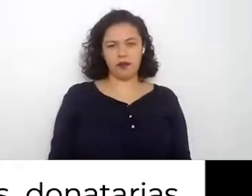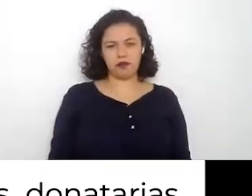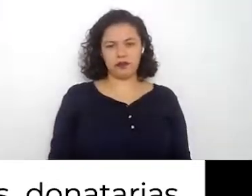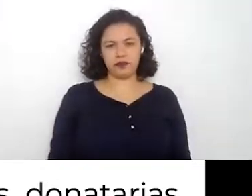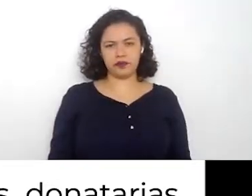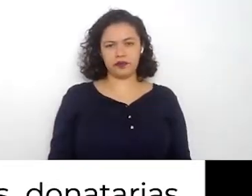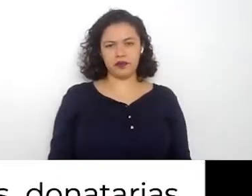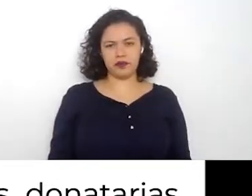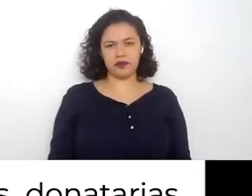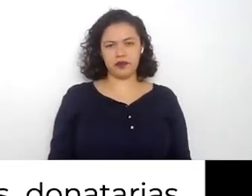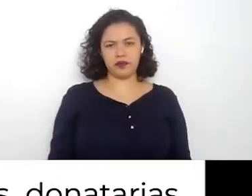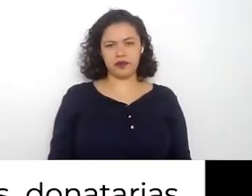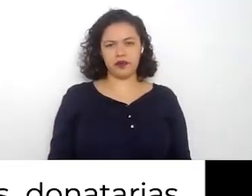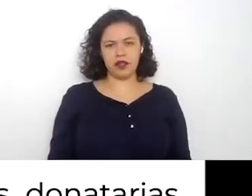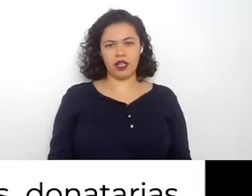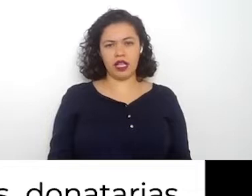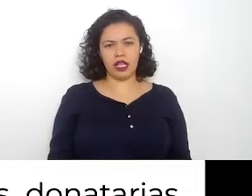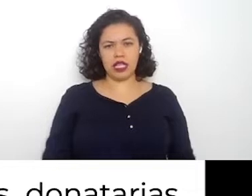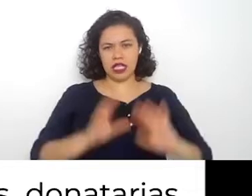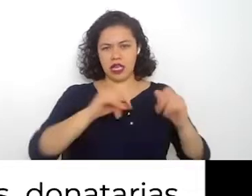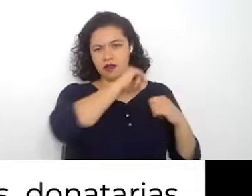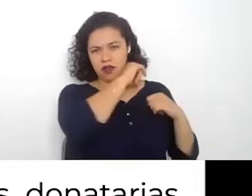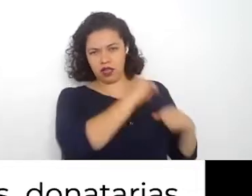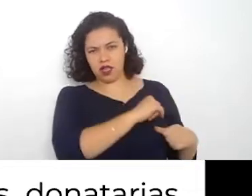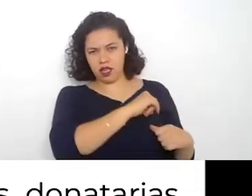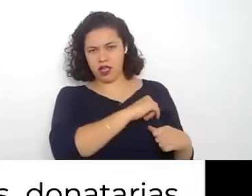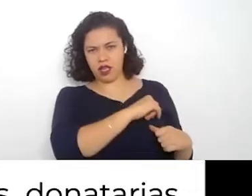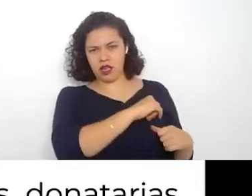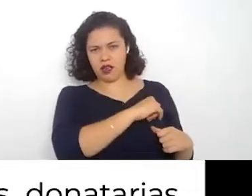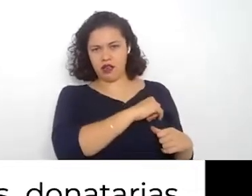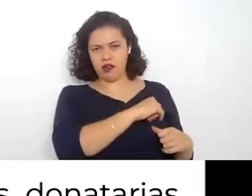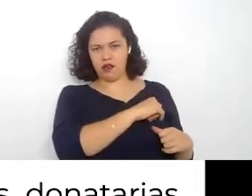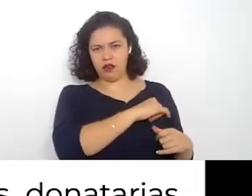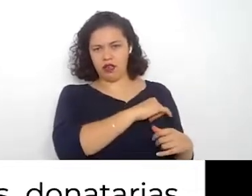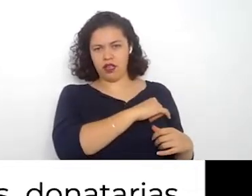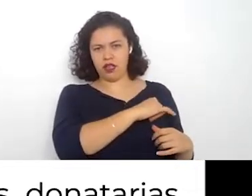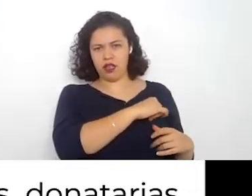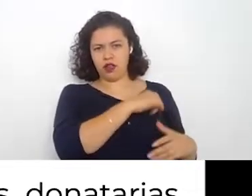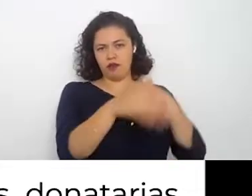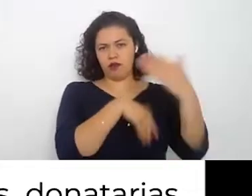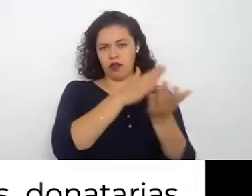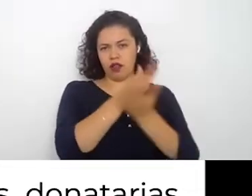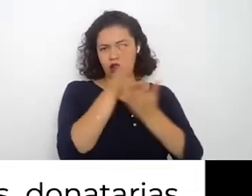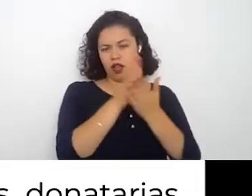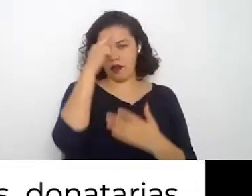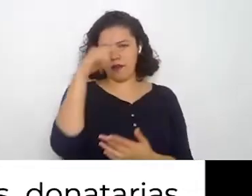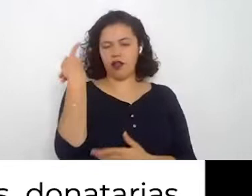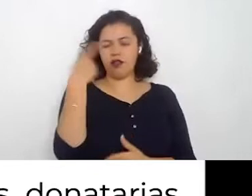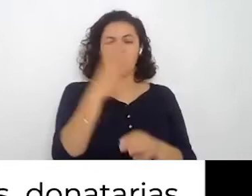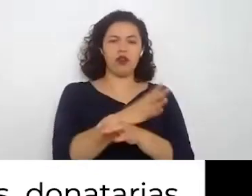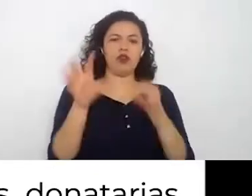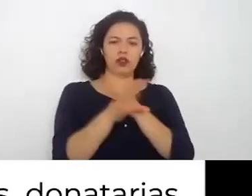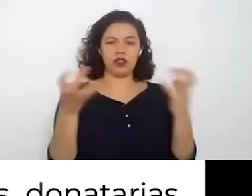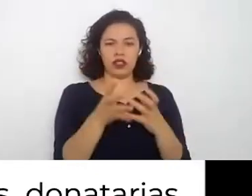está blindando la autoridad y ya define muy bien el proceso de cómo deberá de realizarse esa